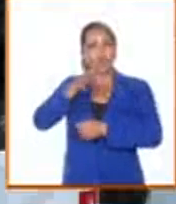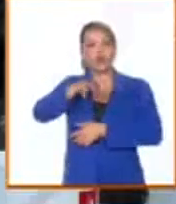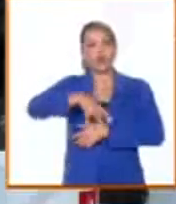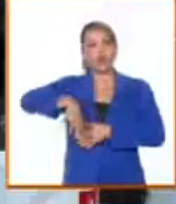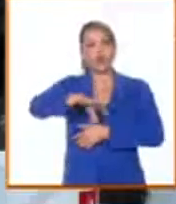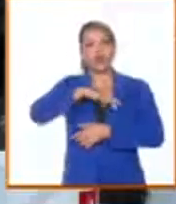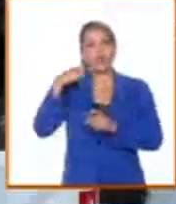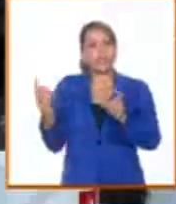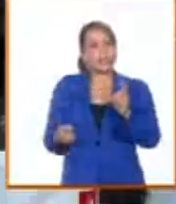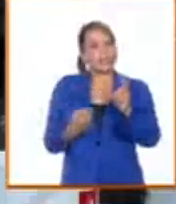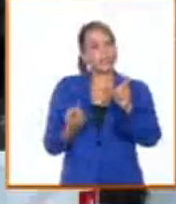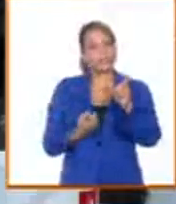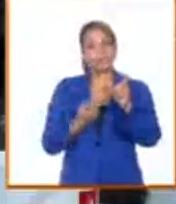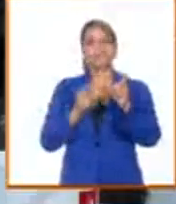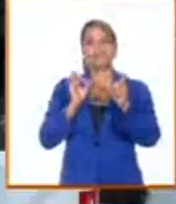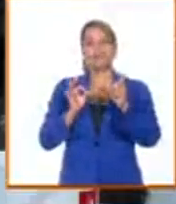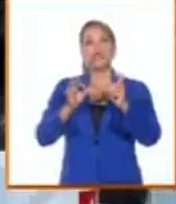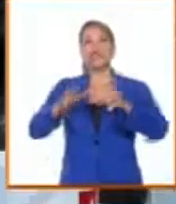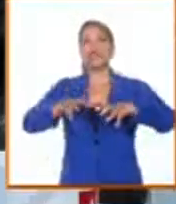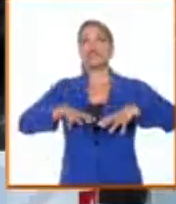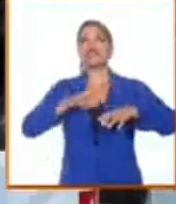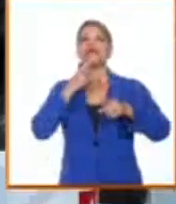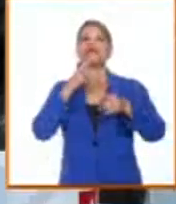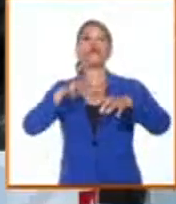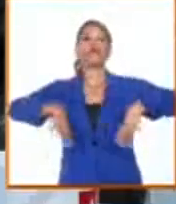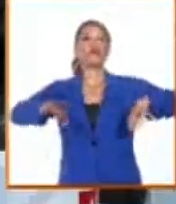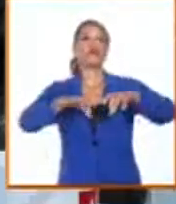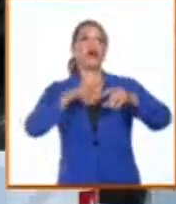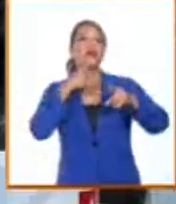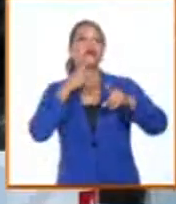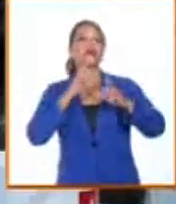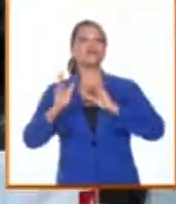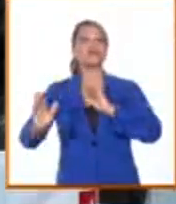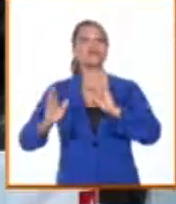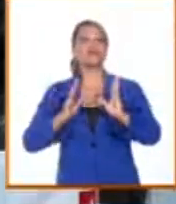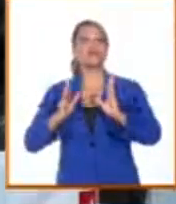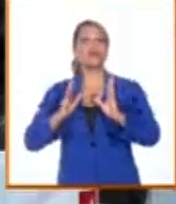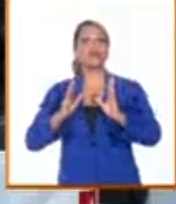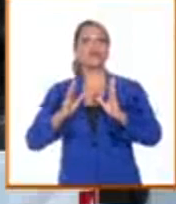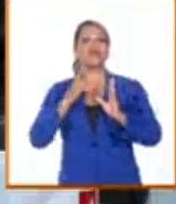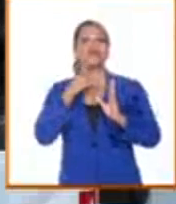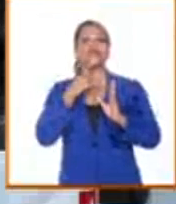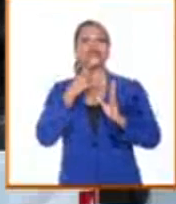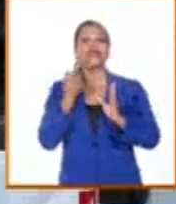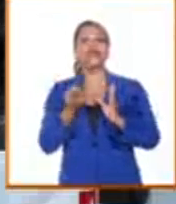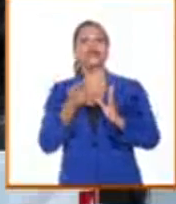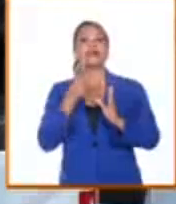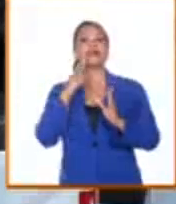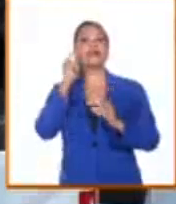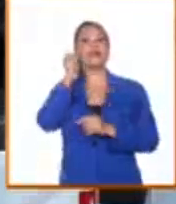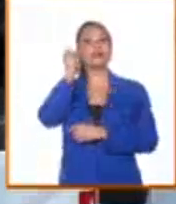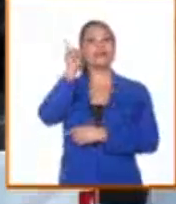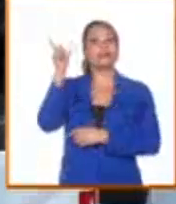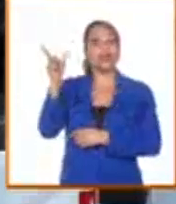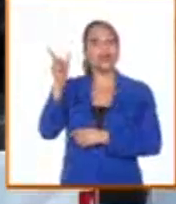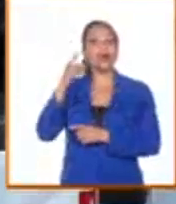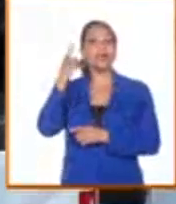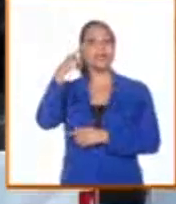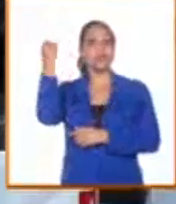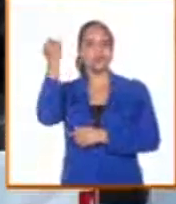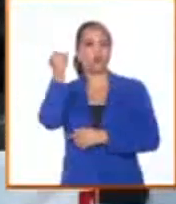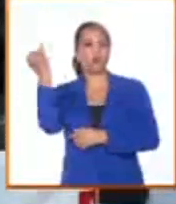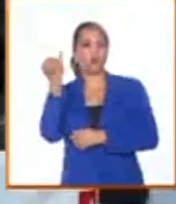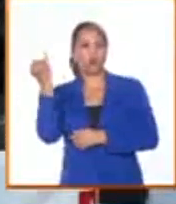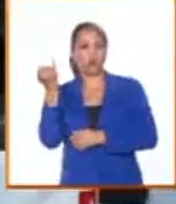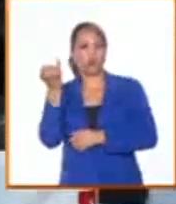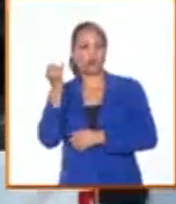batalla. Hay un espacio de confrontación, un territorio de pujas ideológicas, y ese escenario